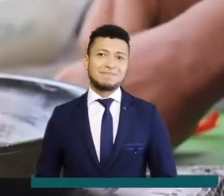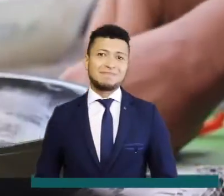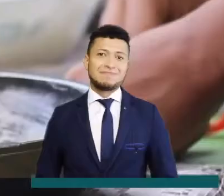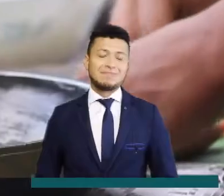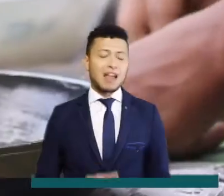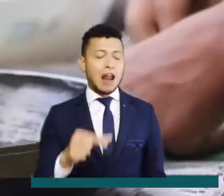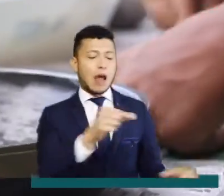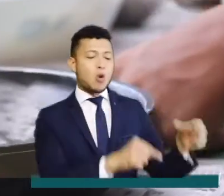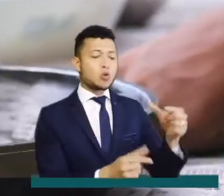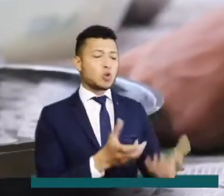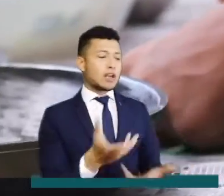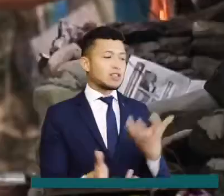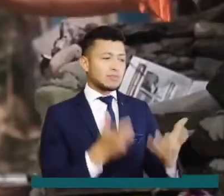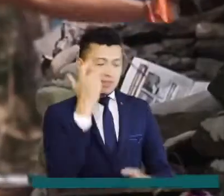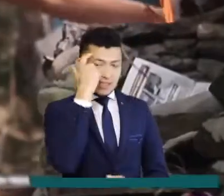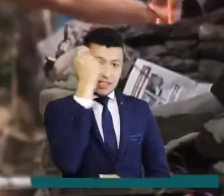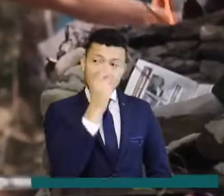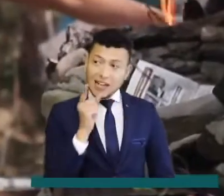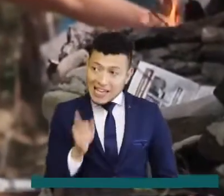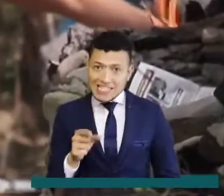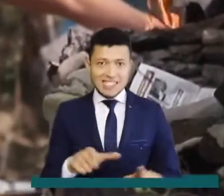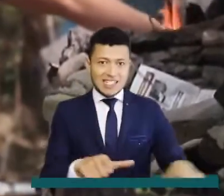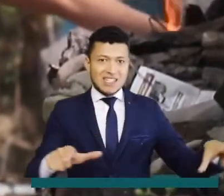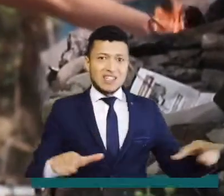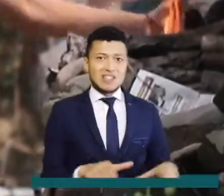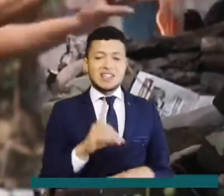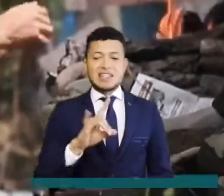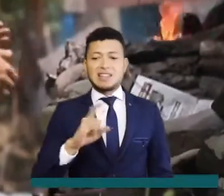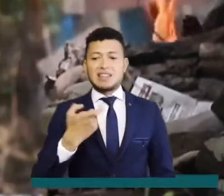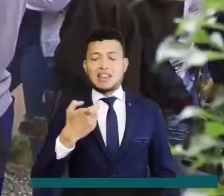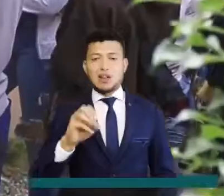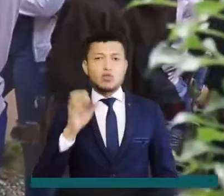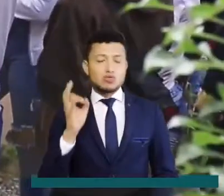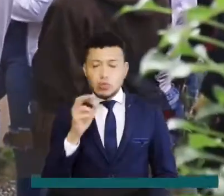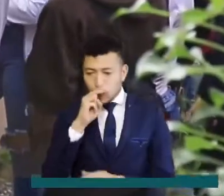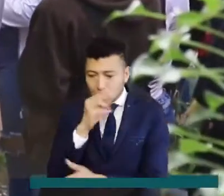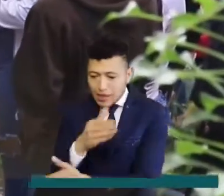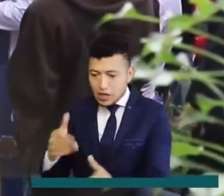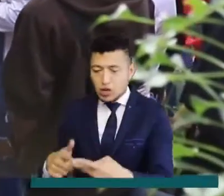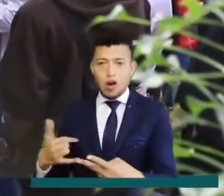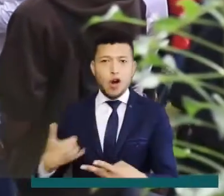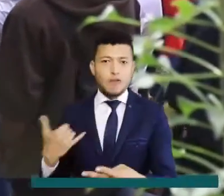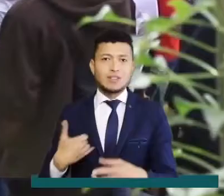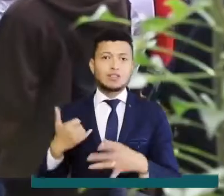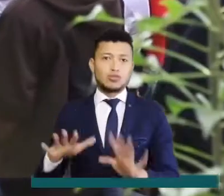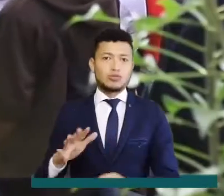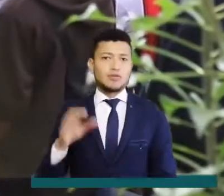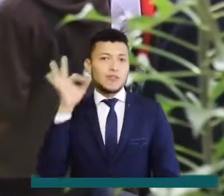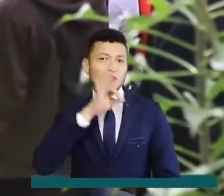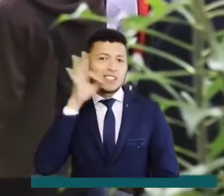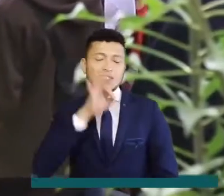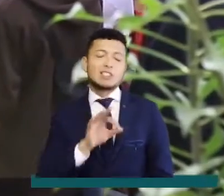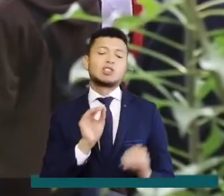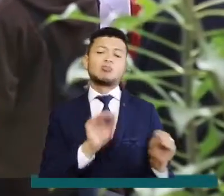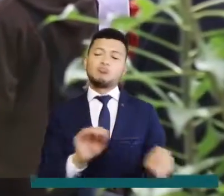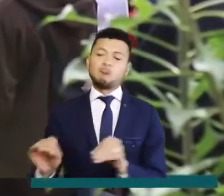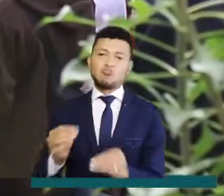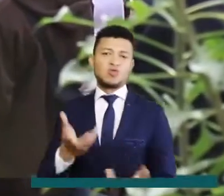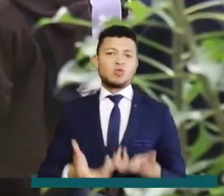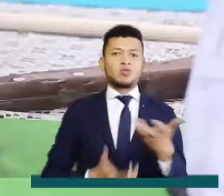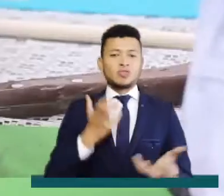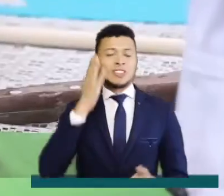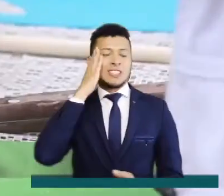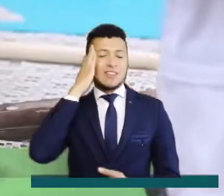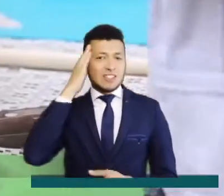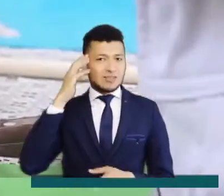llanero así se llama el lugar donde diego montenegro se da cita con varios niños y jóvenes de villavicencio para enseñar sus saberes de la